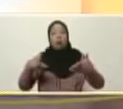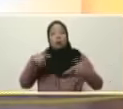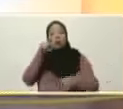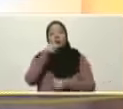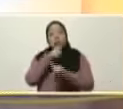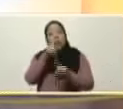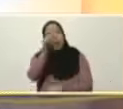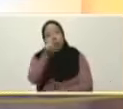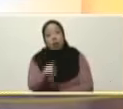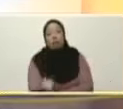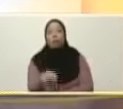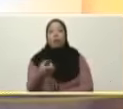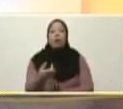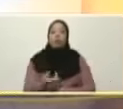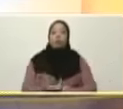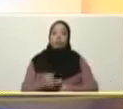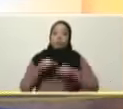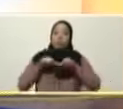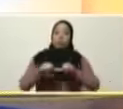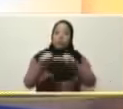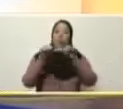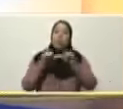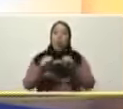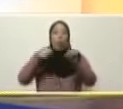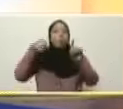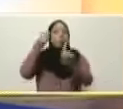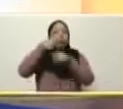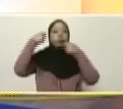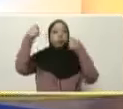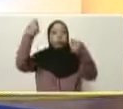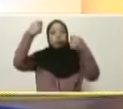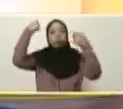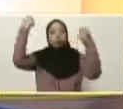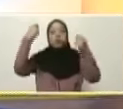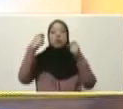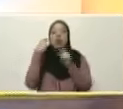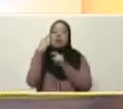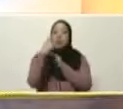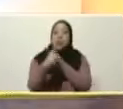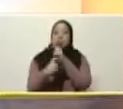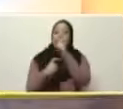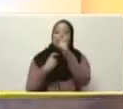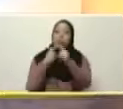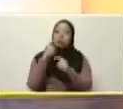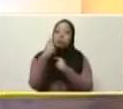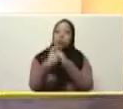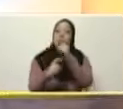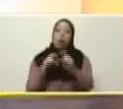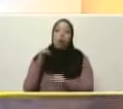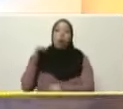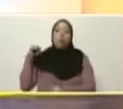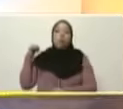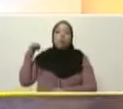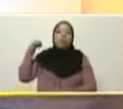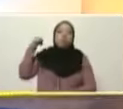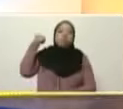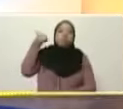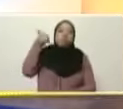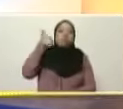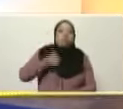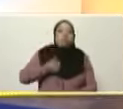de nuestros continuos levantamientos siglos atrás siglos décadas tras décadas